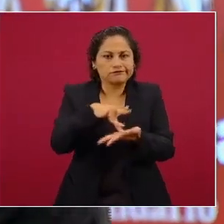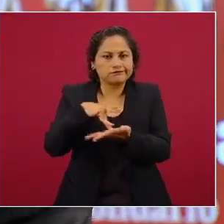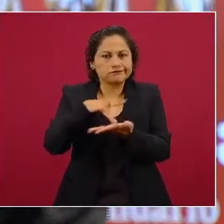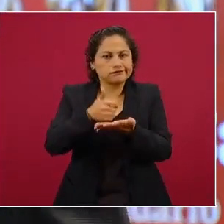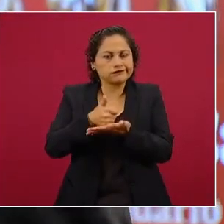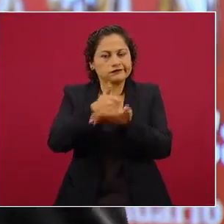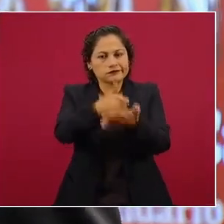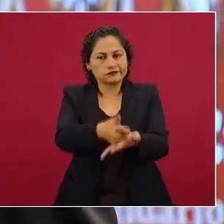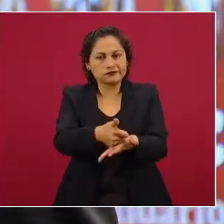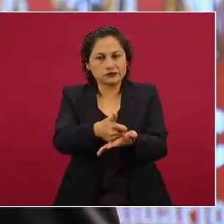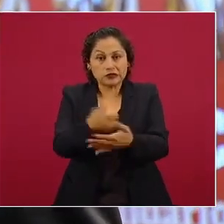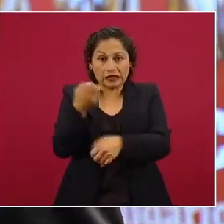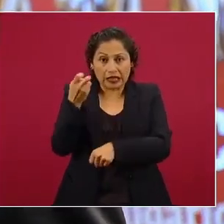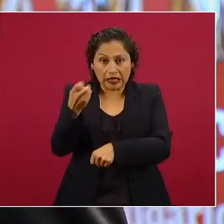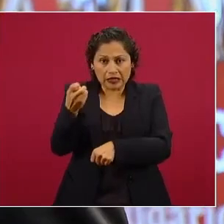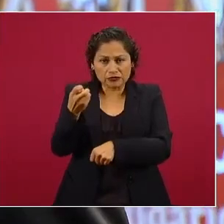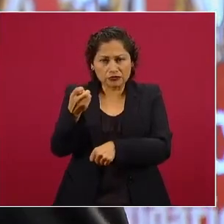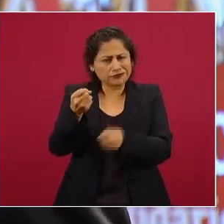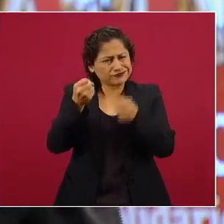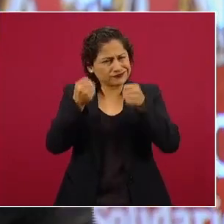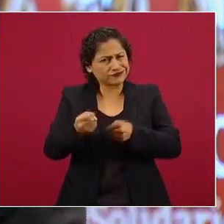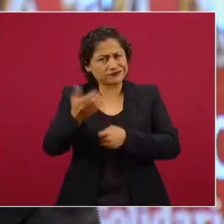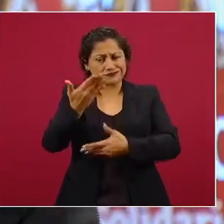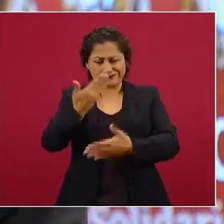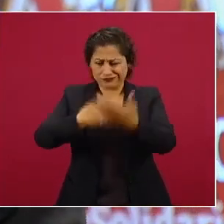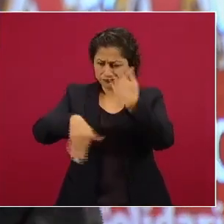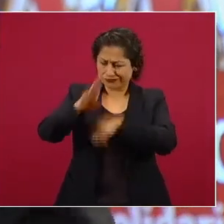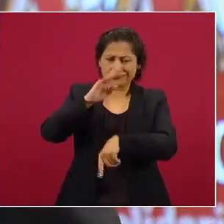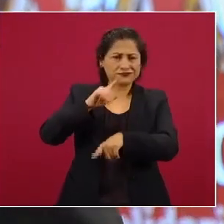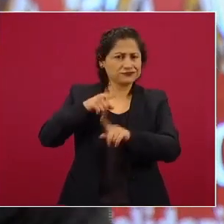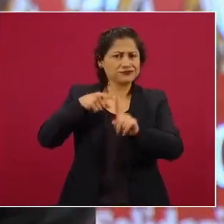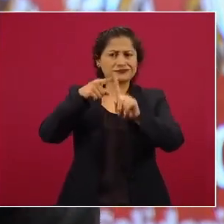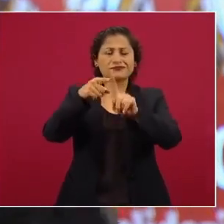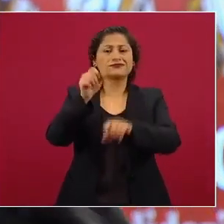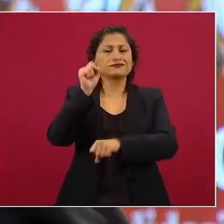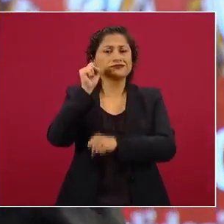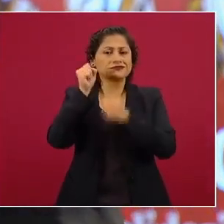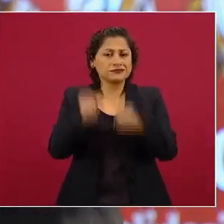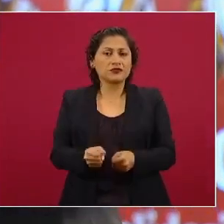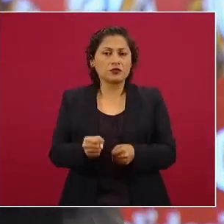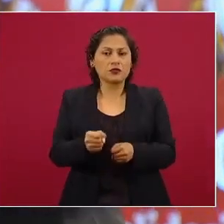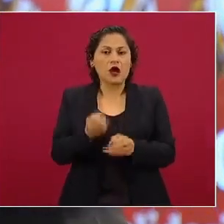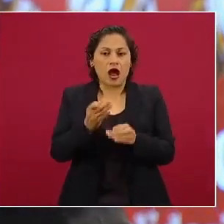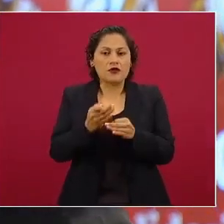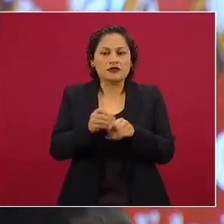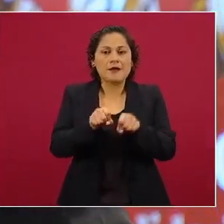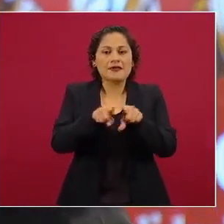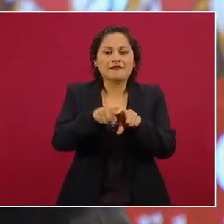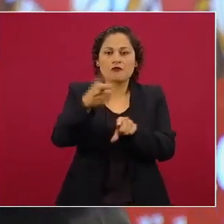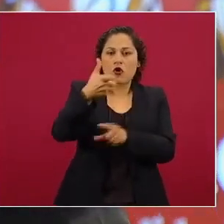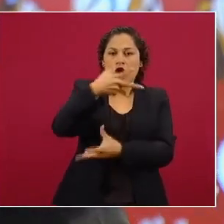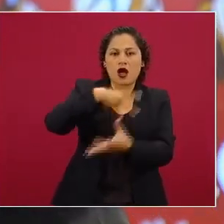Y vamos a salir, como estamos saliendo de la crisis económica. ¿Qué decían?